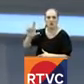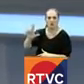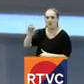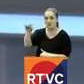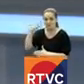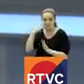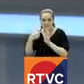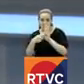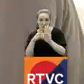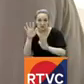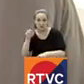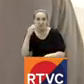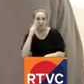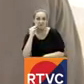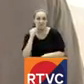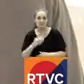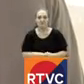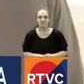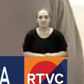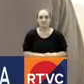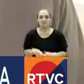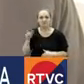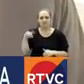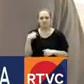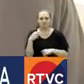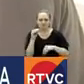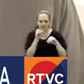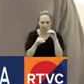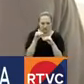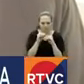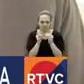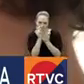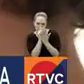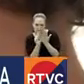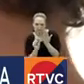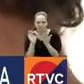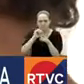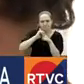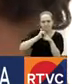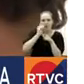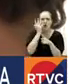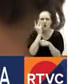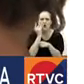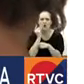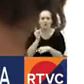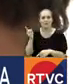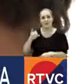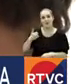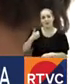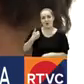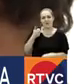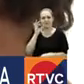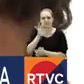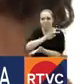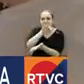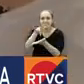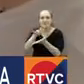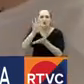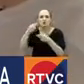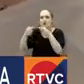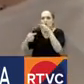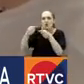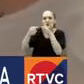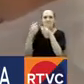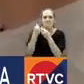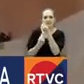esa historia. Con marcador en mano, todos los días Miguel Ángel se prepara para darlo todo en cada Olimpiada de Física que participa. En